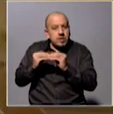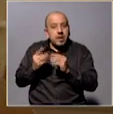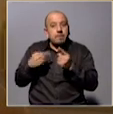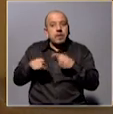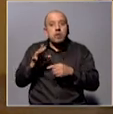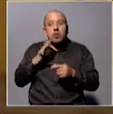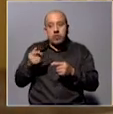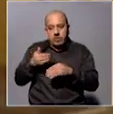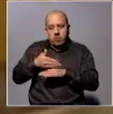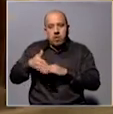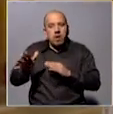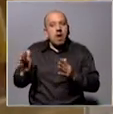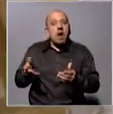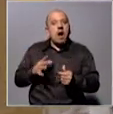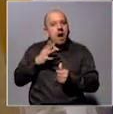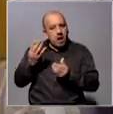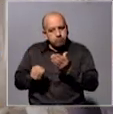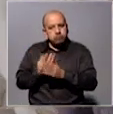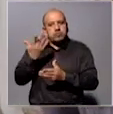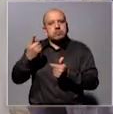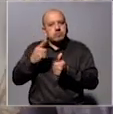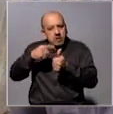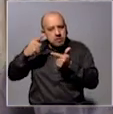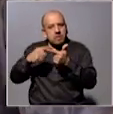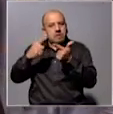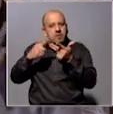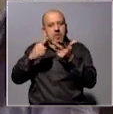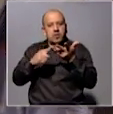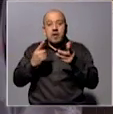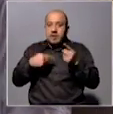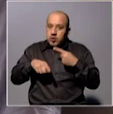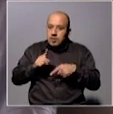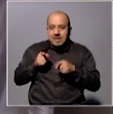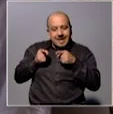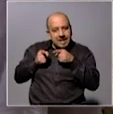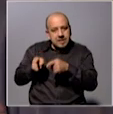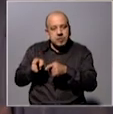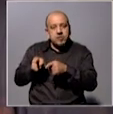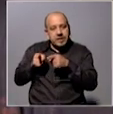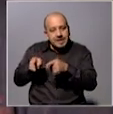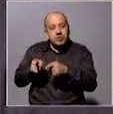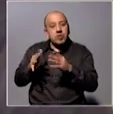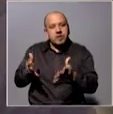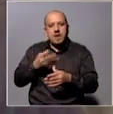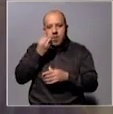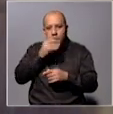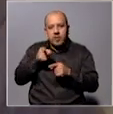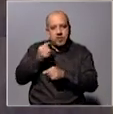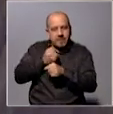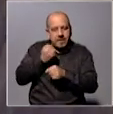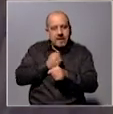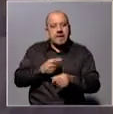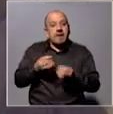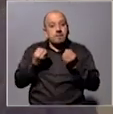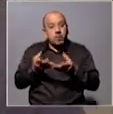lo que surge en la entrevista es lo que subyace. Y me parece que sobre eso es lo que está bueno también trabajarlo,